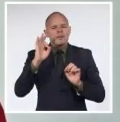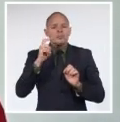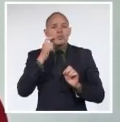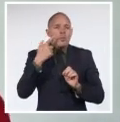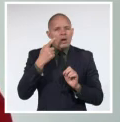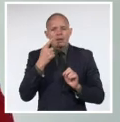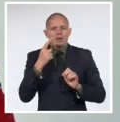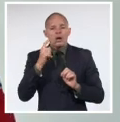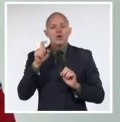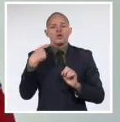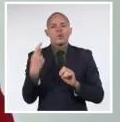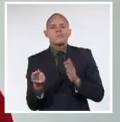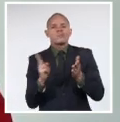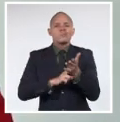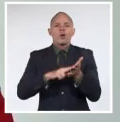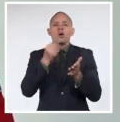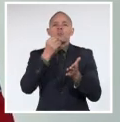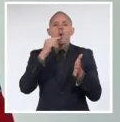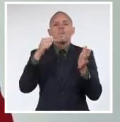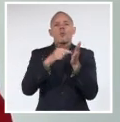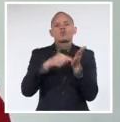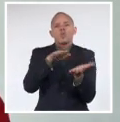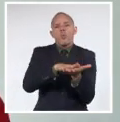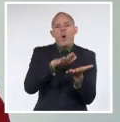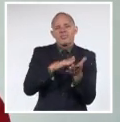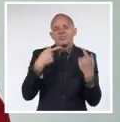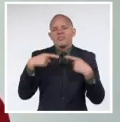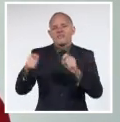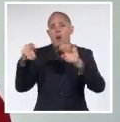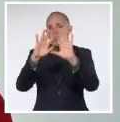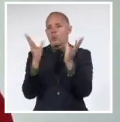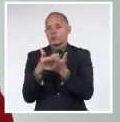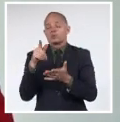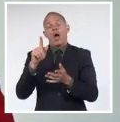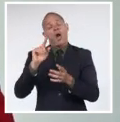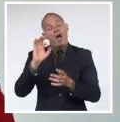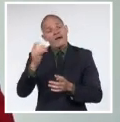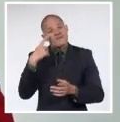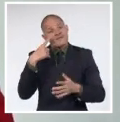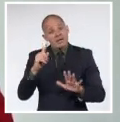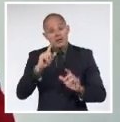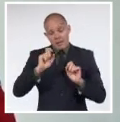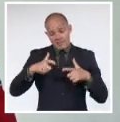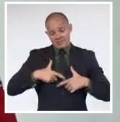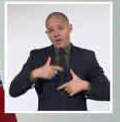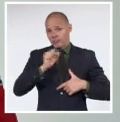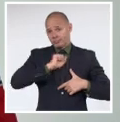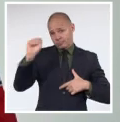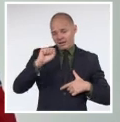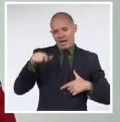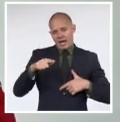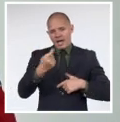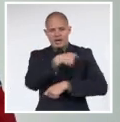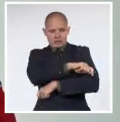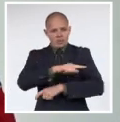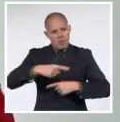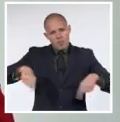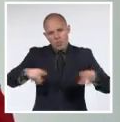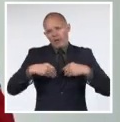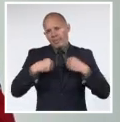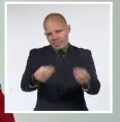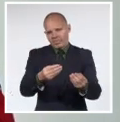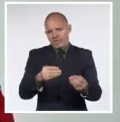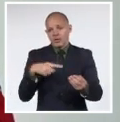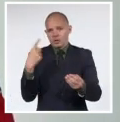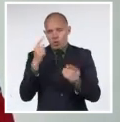cupo al Mundial. Y por supuesto tener una medalla que es de gran importancia, el pueblo cubano lo merece y todos estamos enfocados